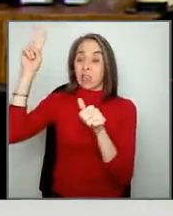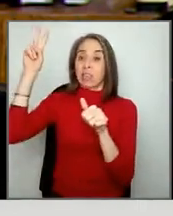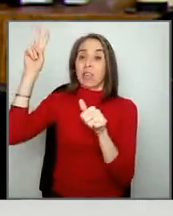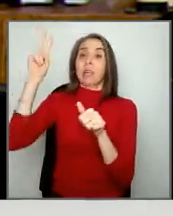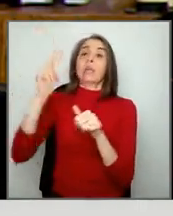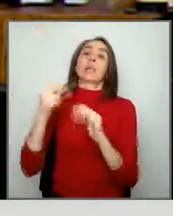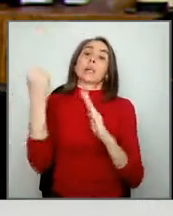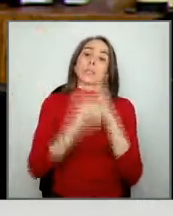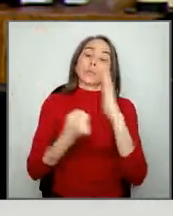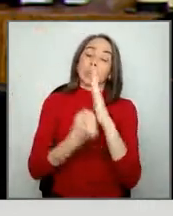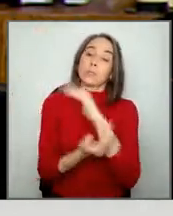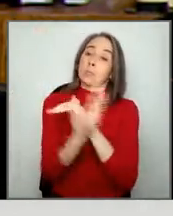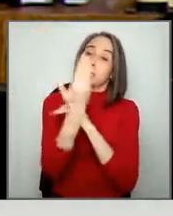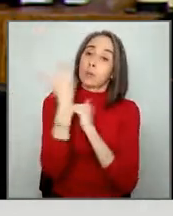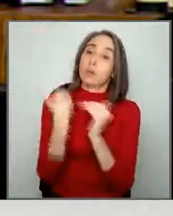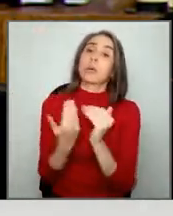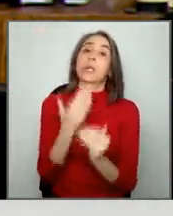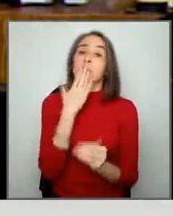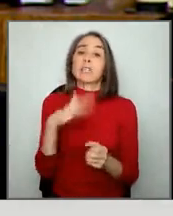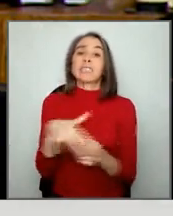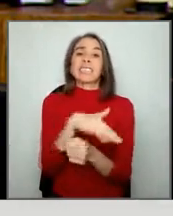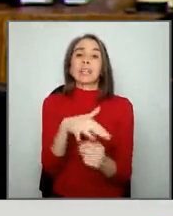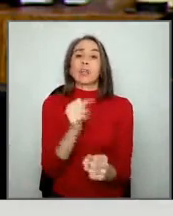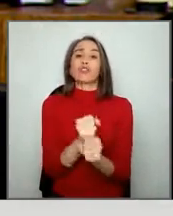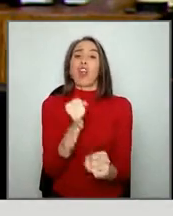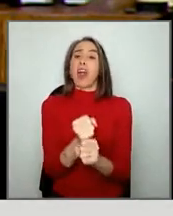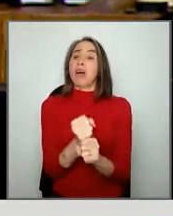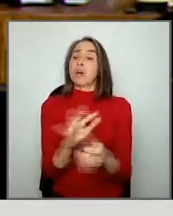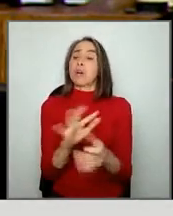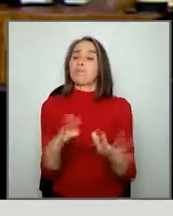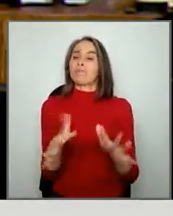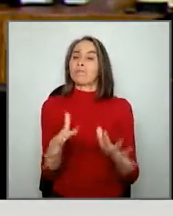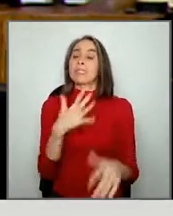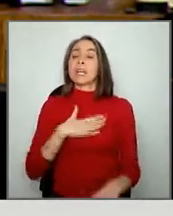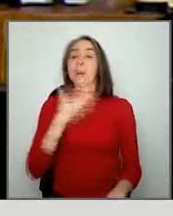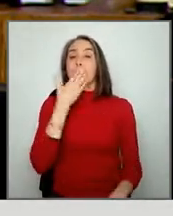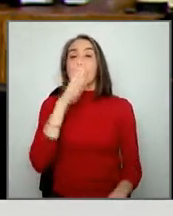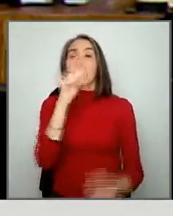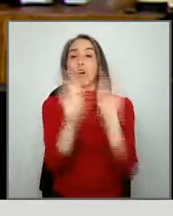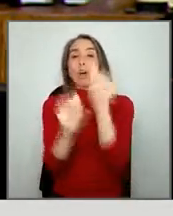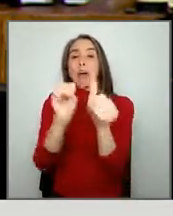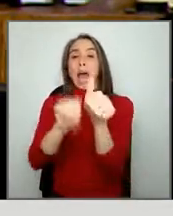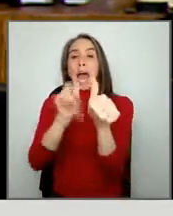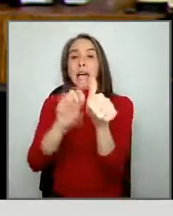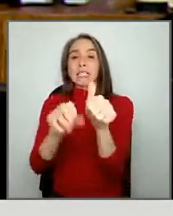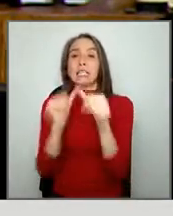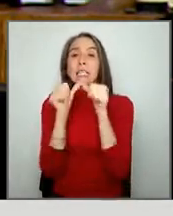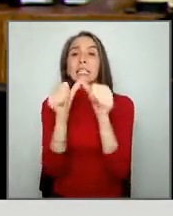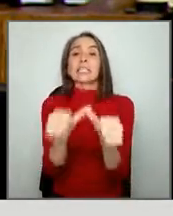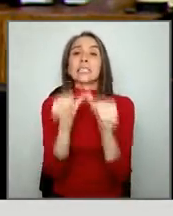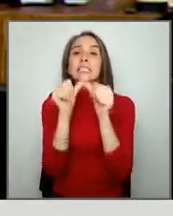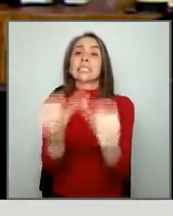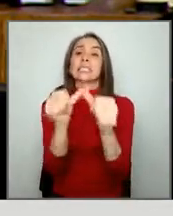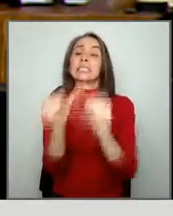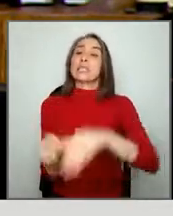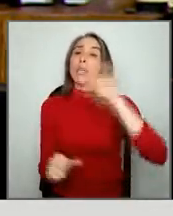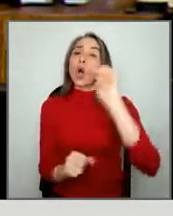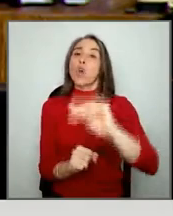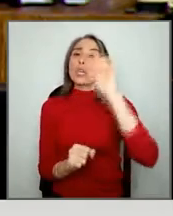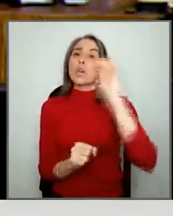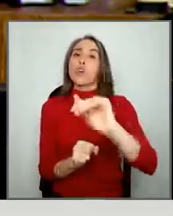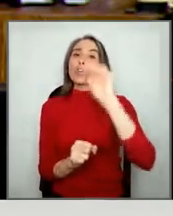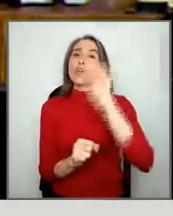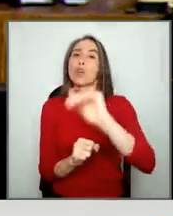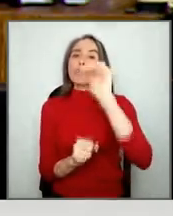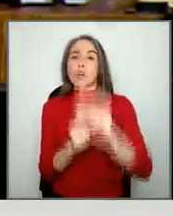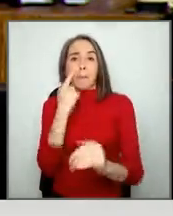las condiciones laborales de los asistentes de la educación y han sido insistentes en poner la situación que hoy día viven